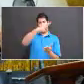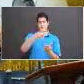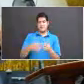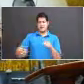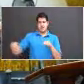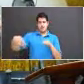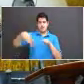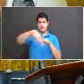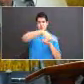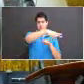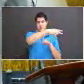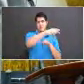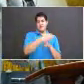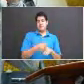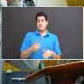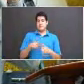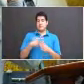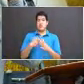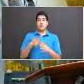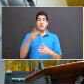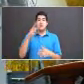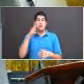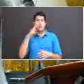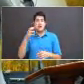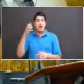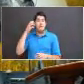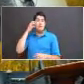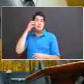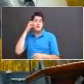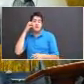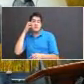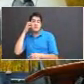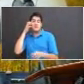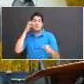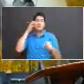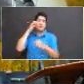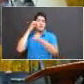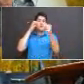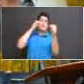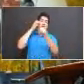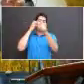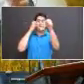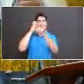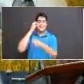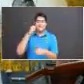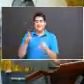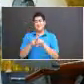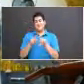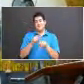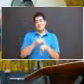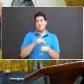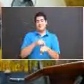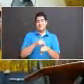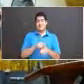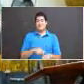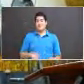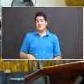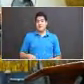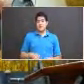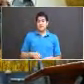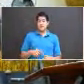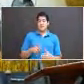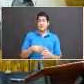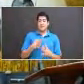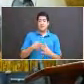a uno. Y cuando uno mira, va hablando por teléfono. ¿Y sabe qué más cólera me da? Cuando le